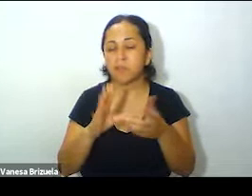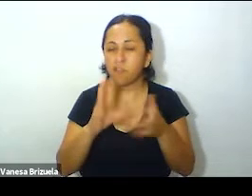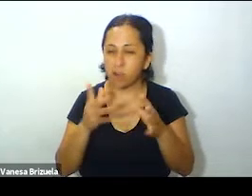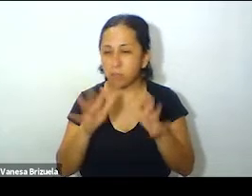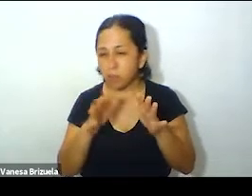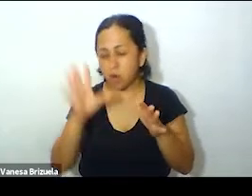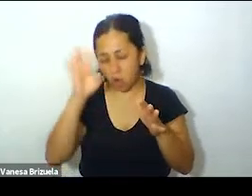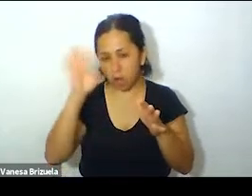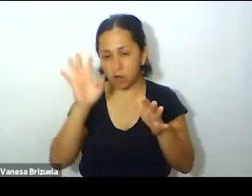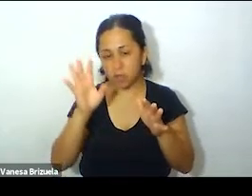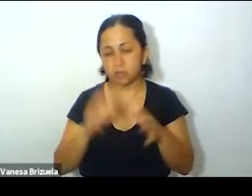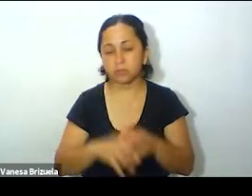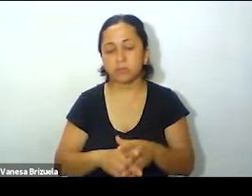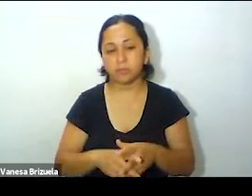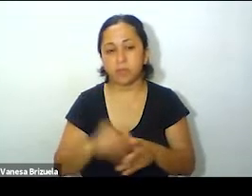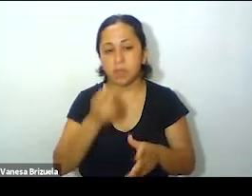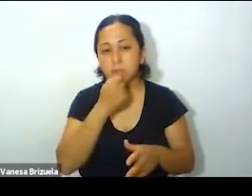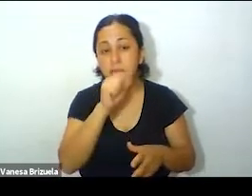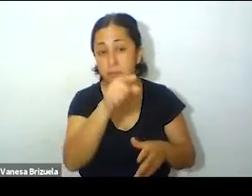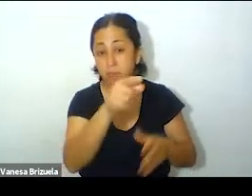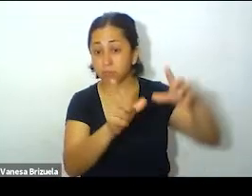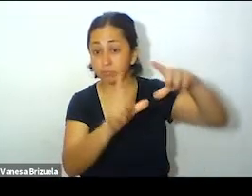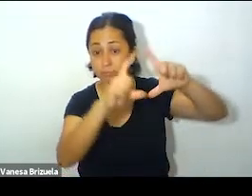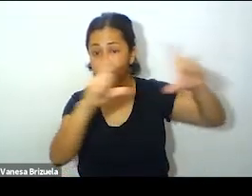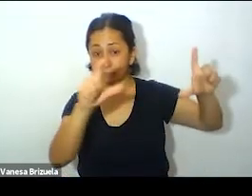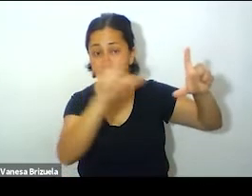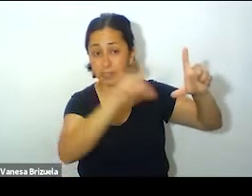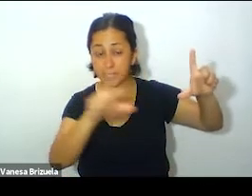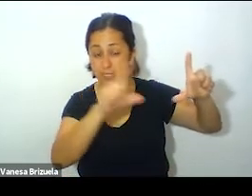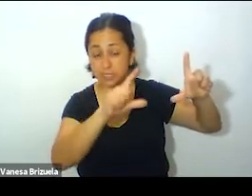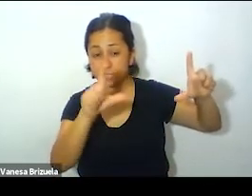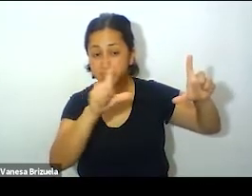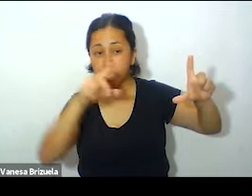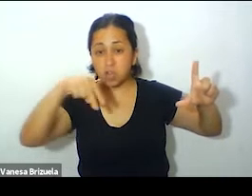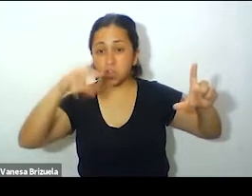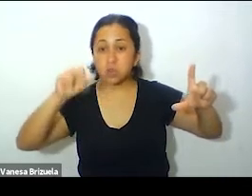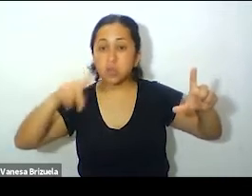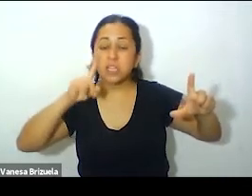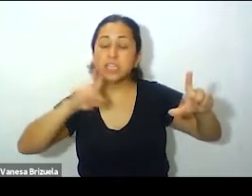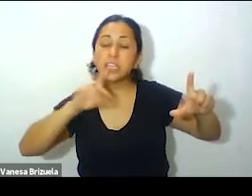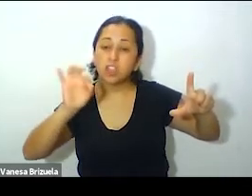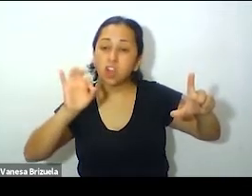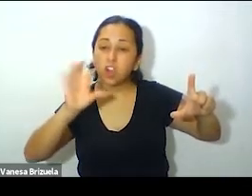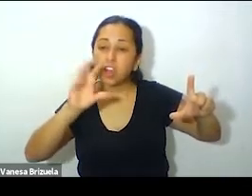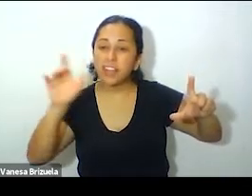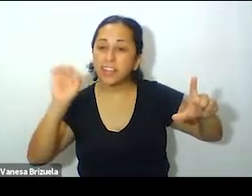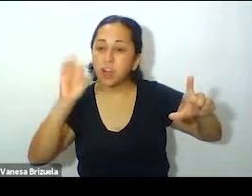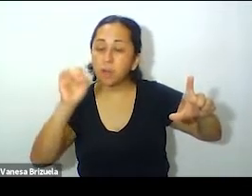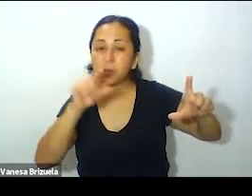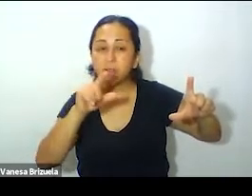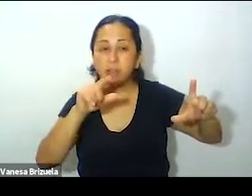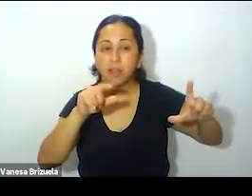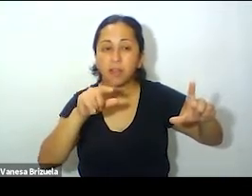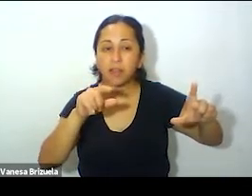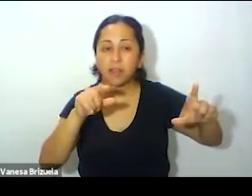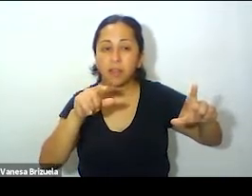qué forma tienen. Esta que tenemos acá, la presentación, es la Nunito, que es muy redondeada, no sé si se dan cuenta que